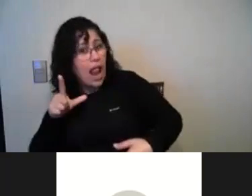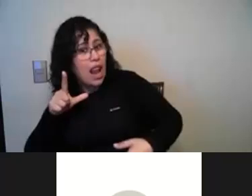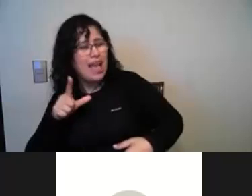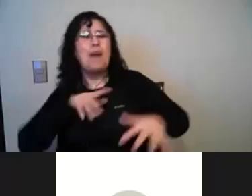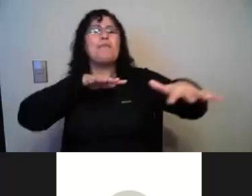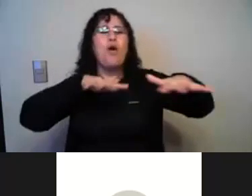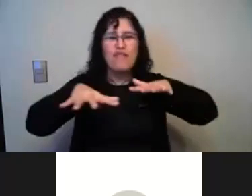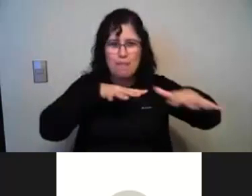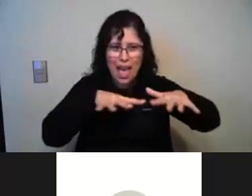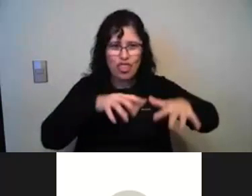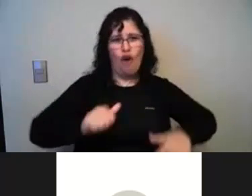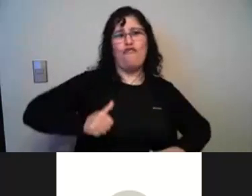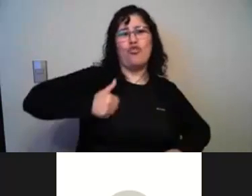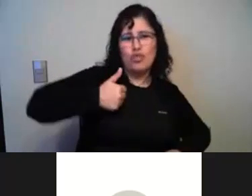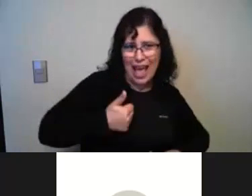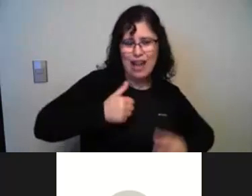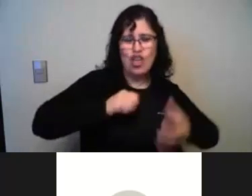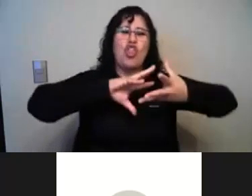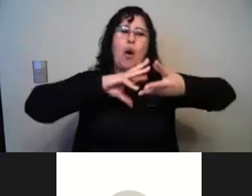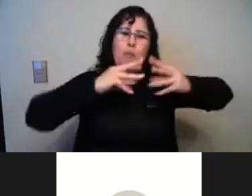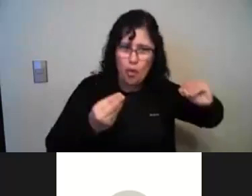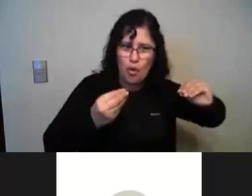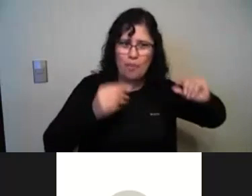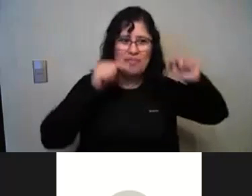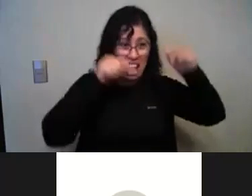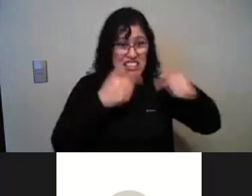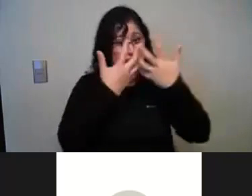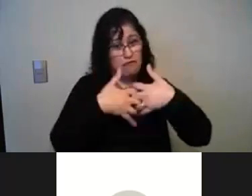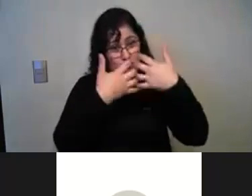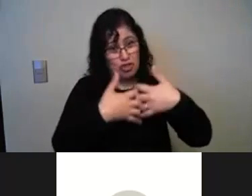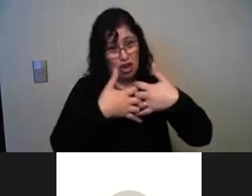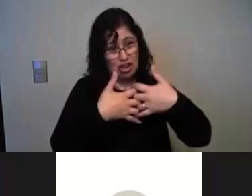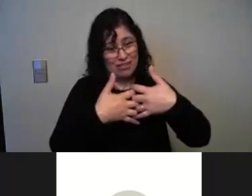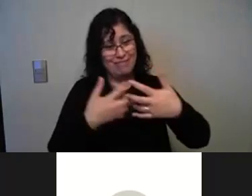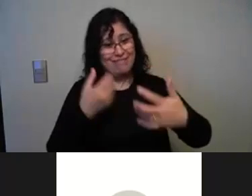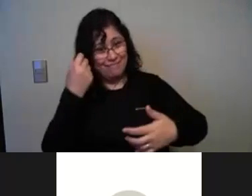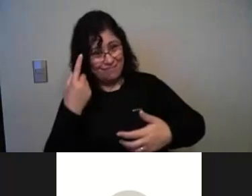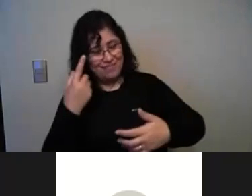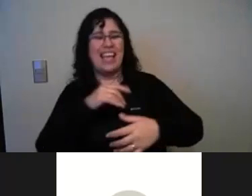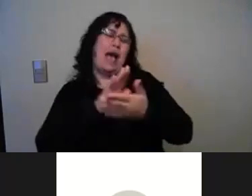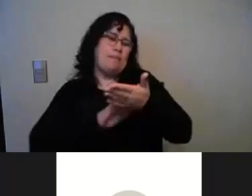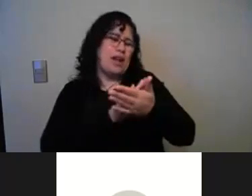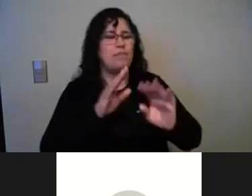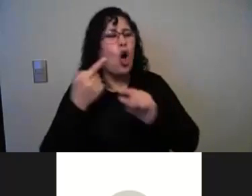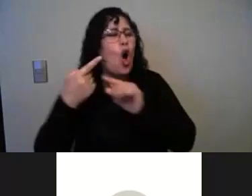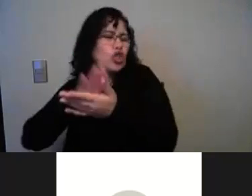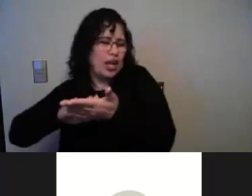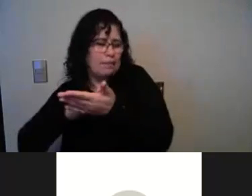músculos, en este caso músculos estriados. Después tenemos otro ejemplo, el